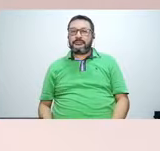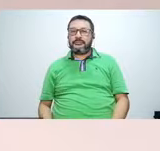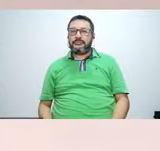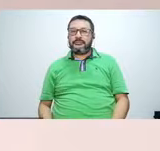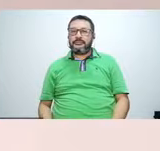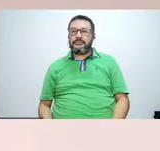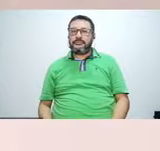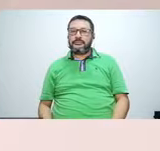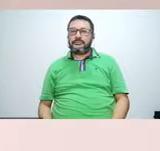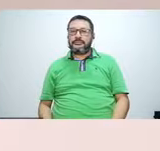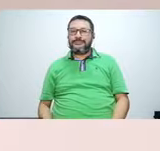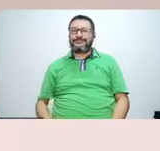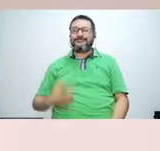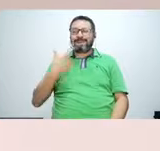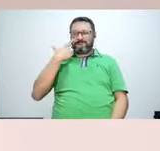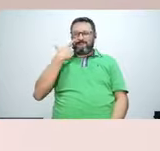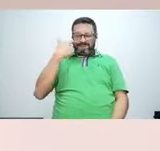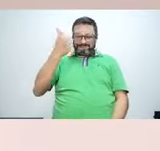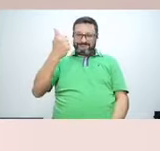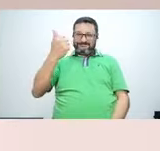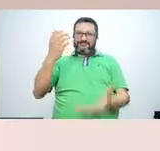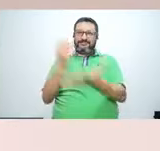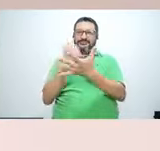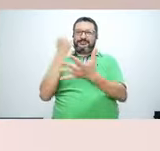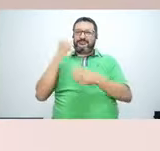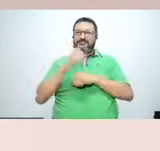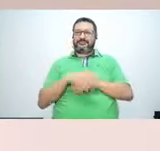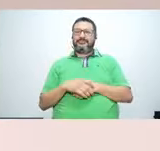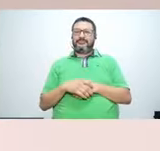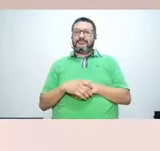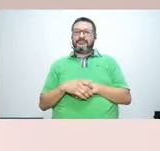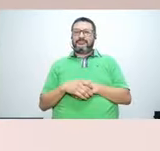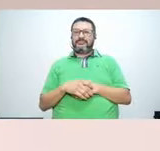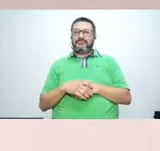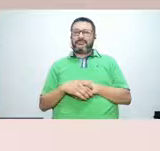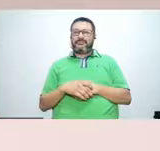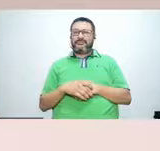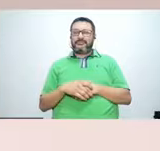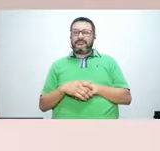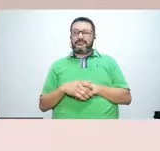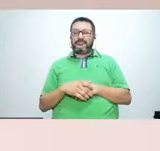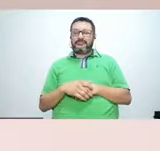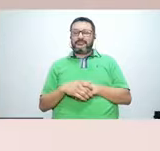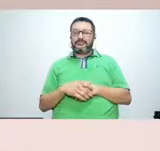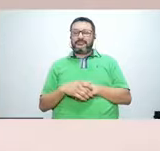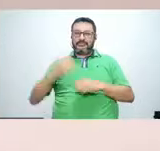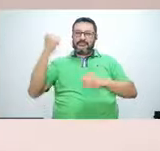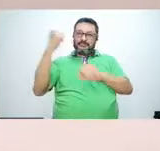más gratificante, porque es un trabajo de